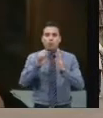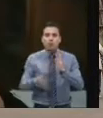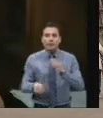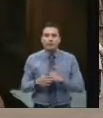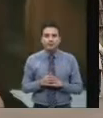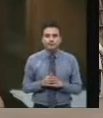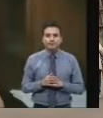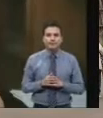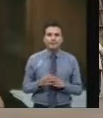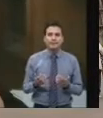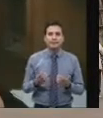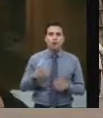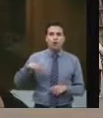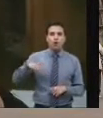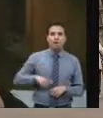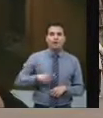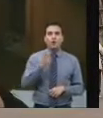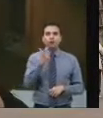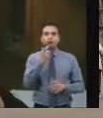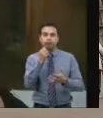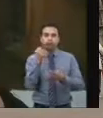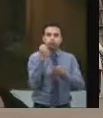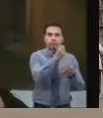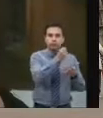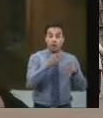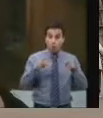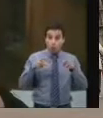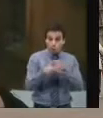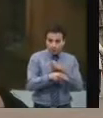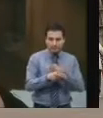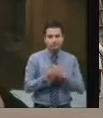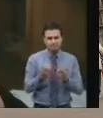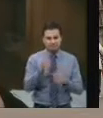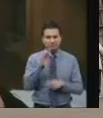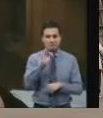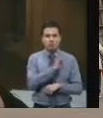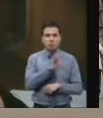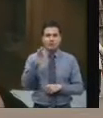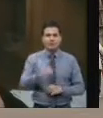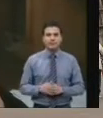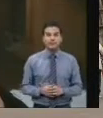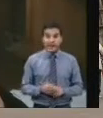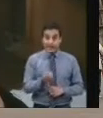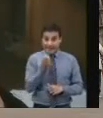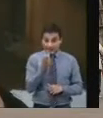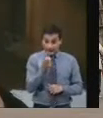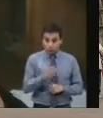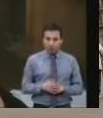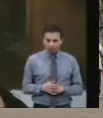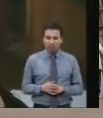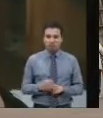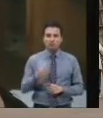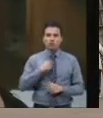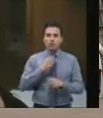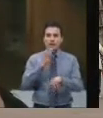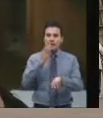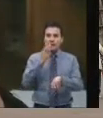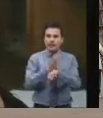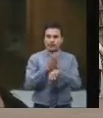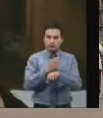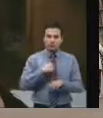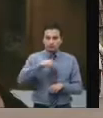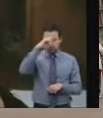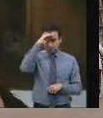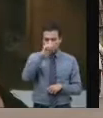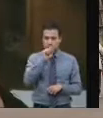detrimento de los recursos públicos a los cuales tienen derecho a acceder. En ese sentido, comparto la sanción que se propone porque me parece que